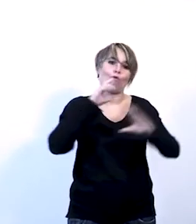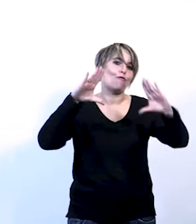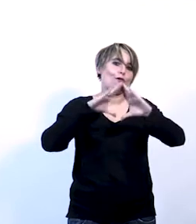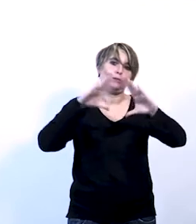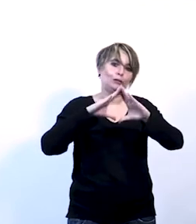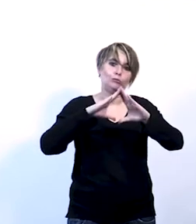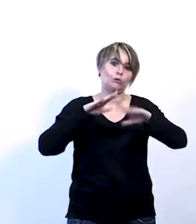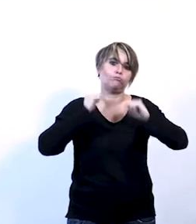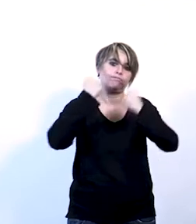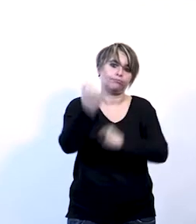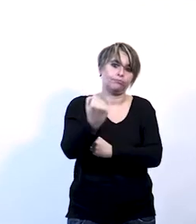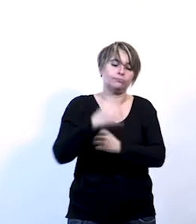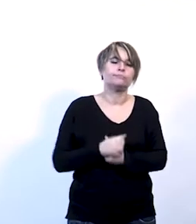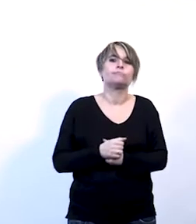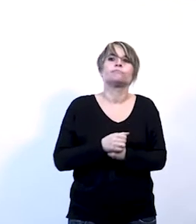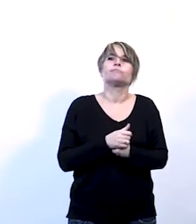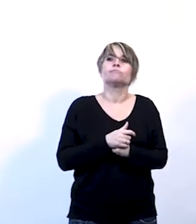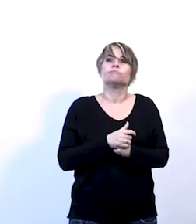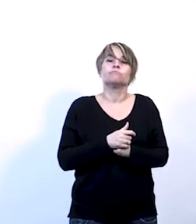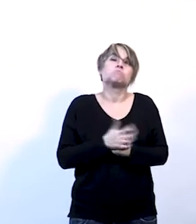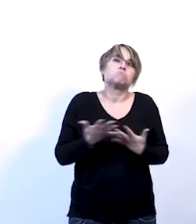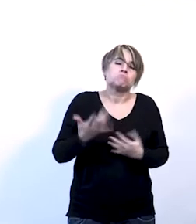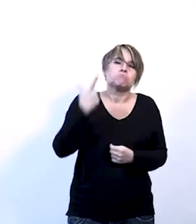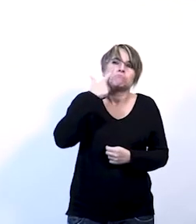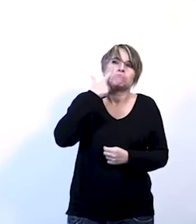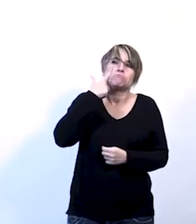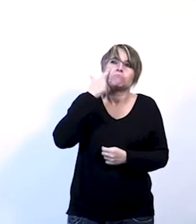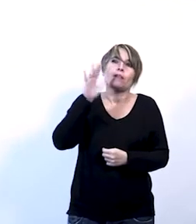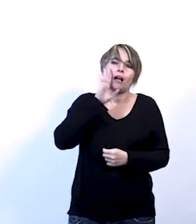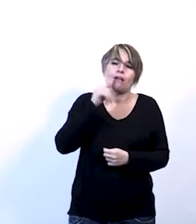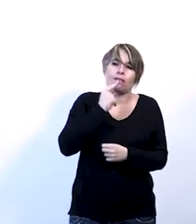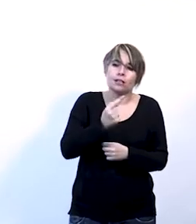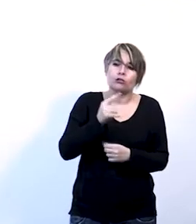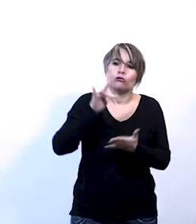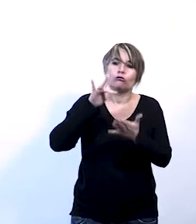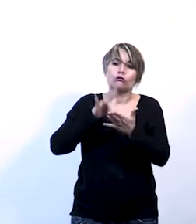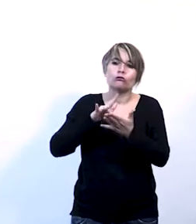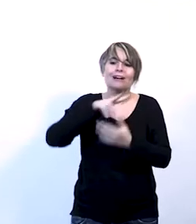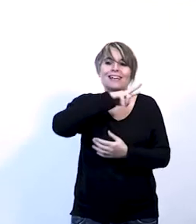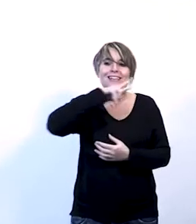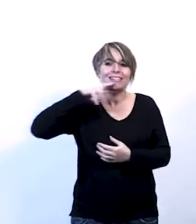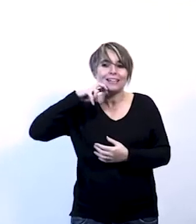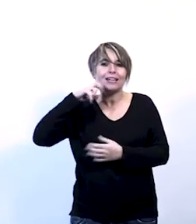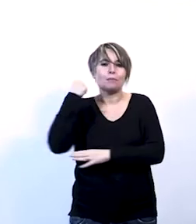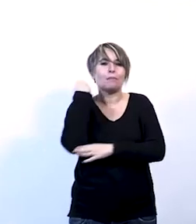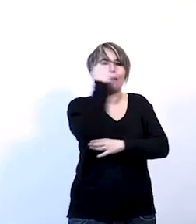feminismos. Me ha resultado muy curioso que hayas dicho, y lo he remarcado aquí, el Estado israelí refuerza el